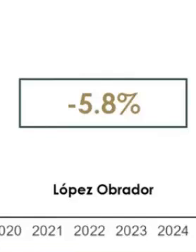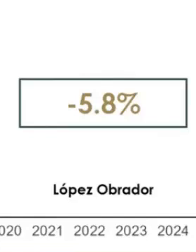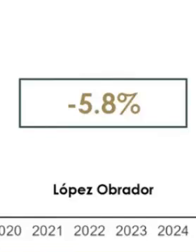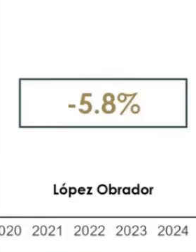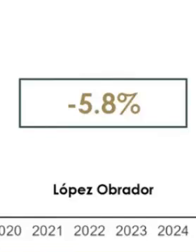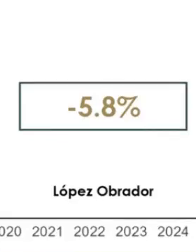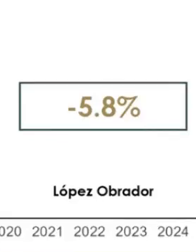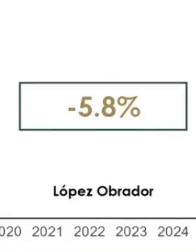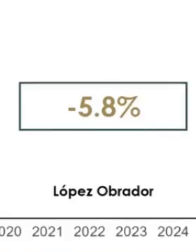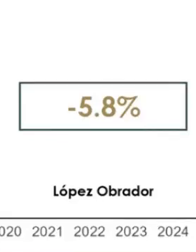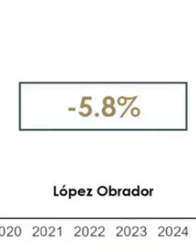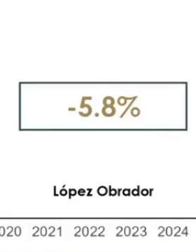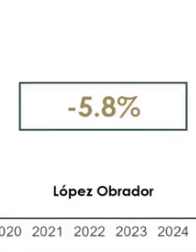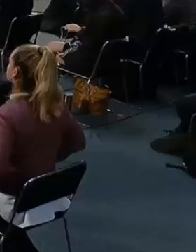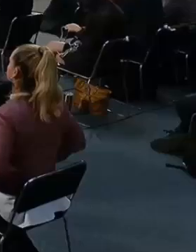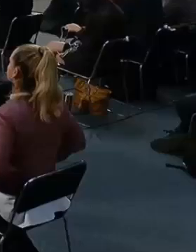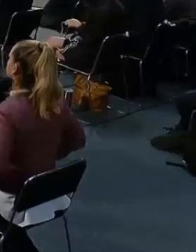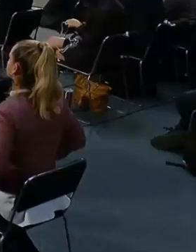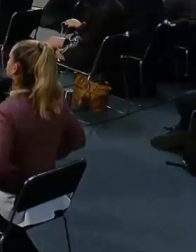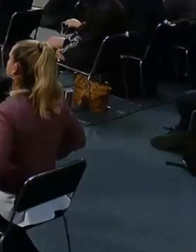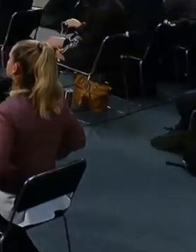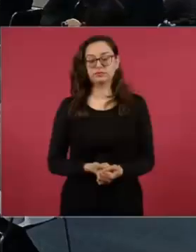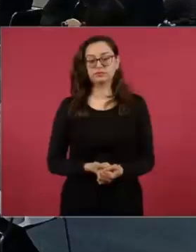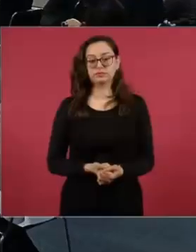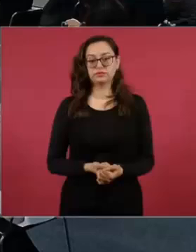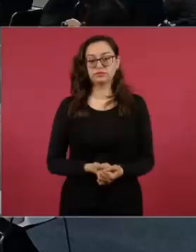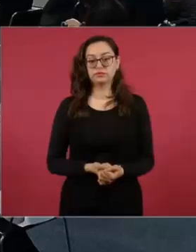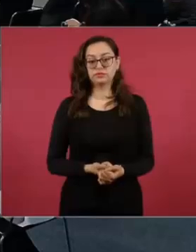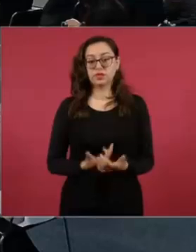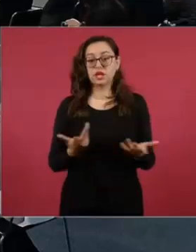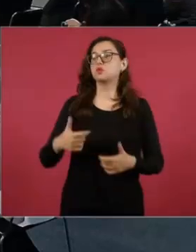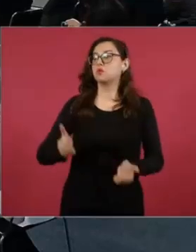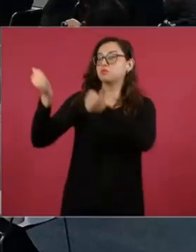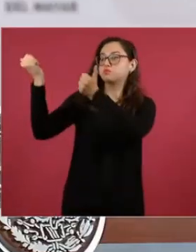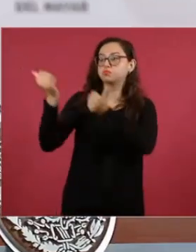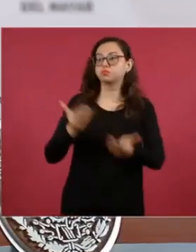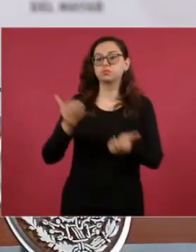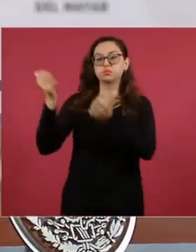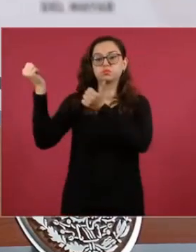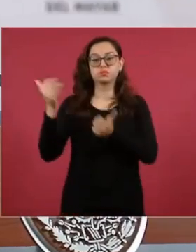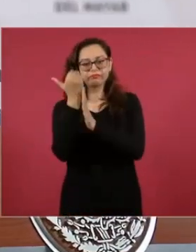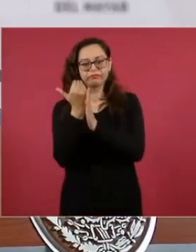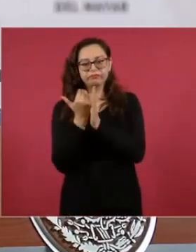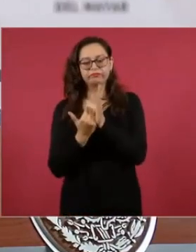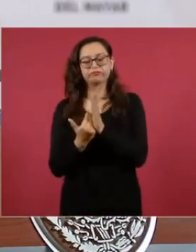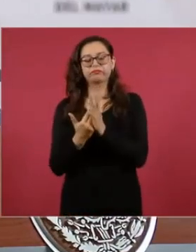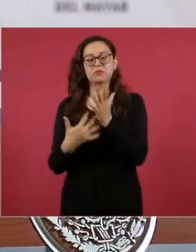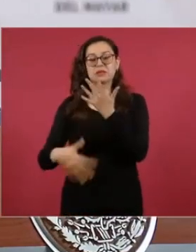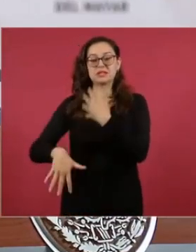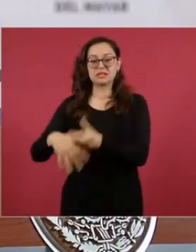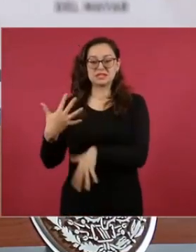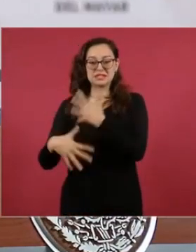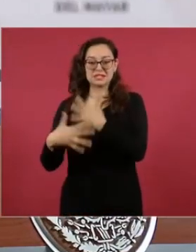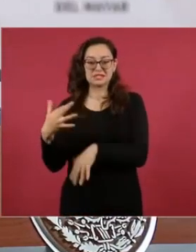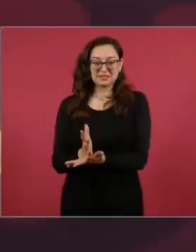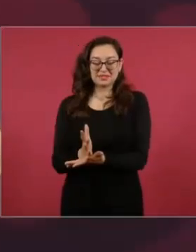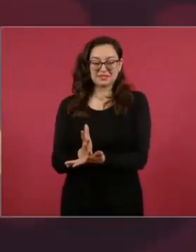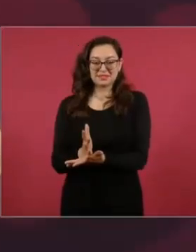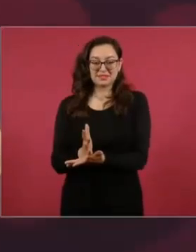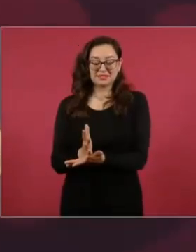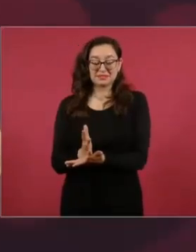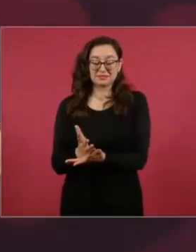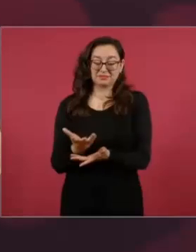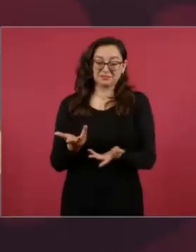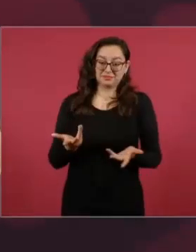estamos por empezar a comprar cuando mucho el 15%. Del 80 al 15.